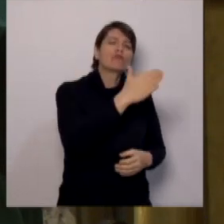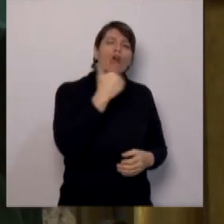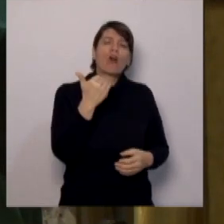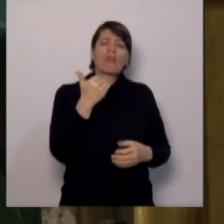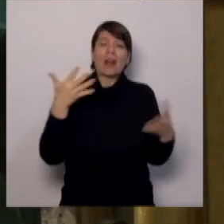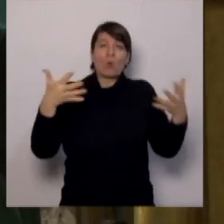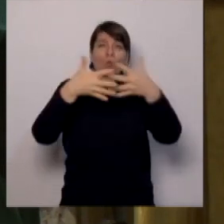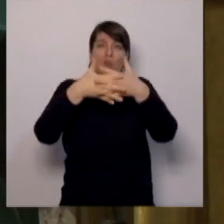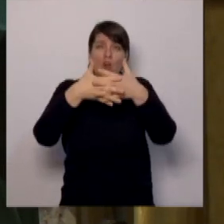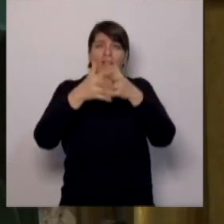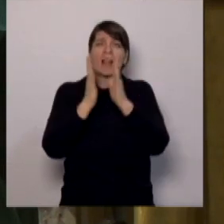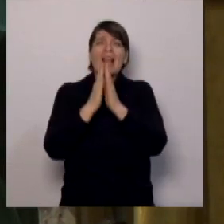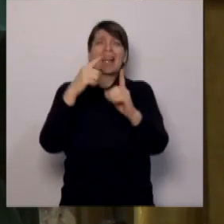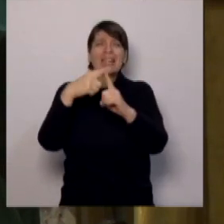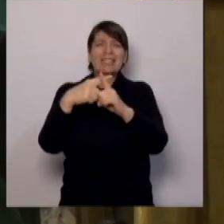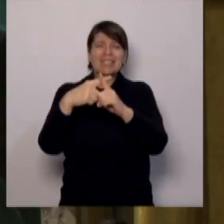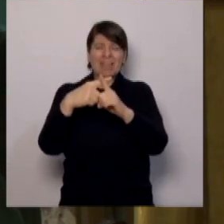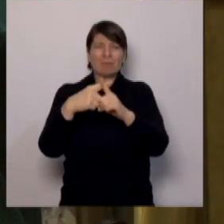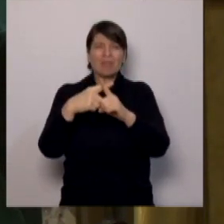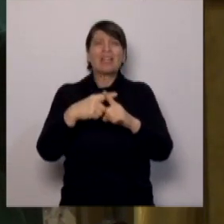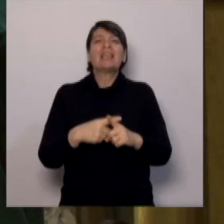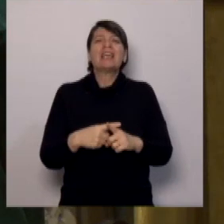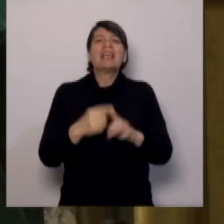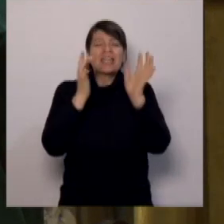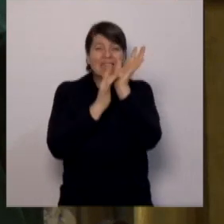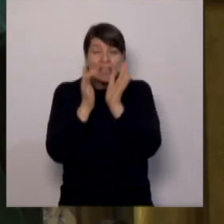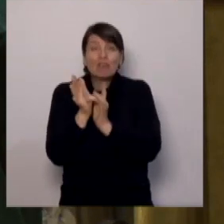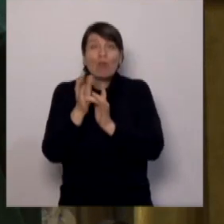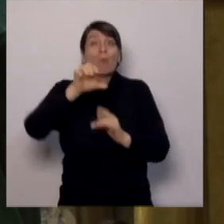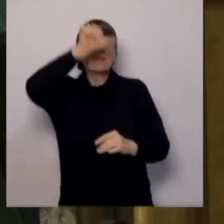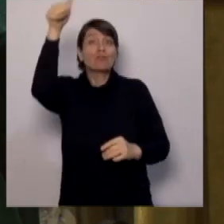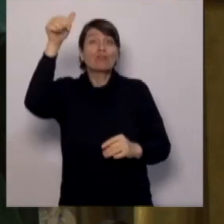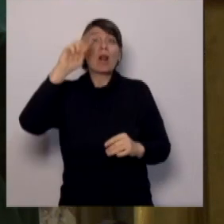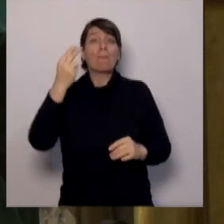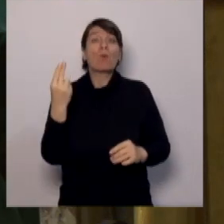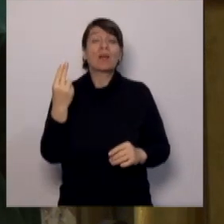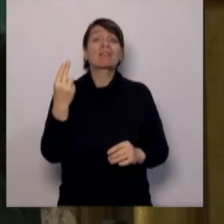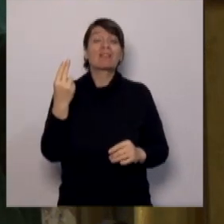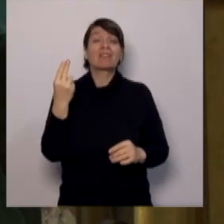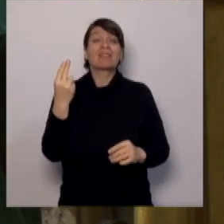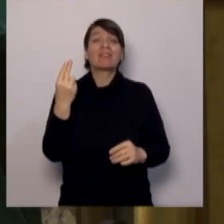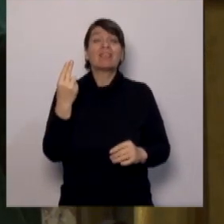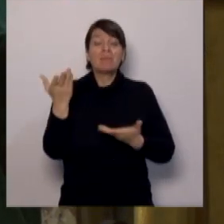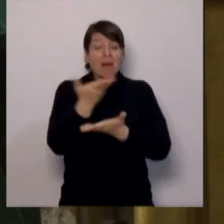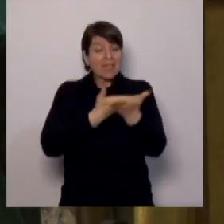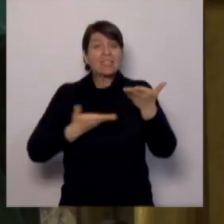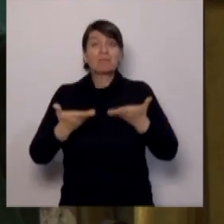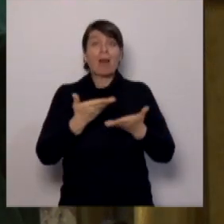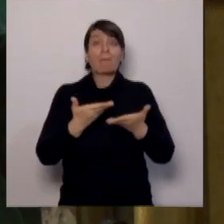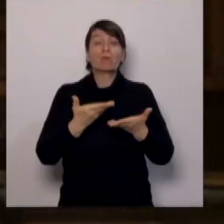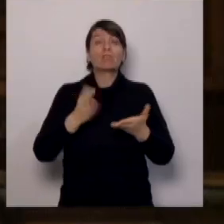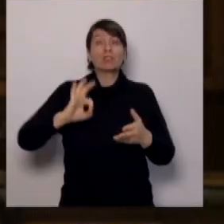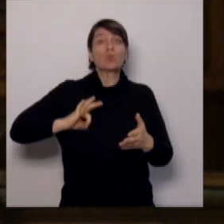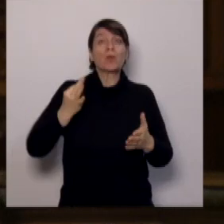con toda la Iglesia para celebrar el domingo, día en que Cristo ha vencido a la muerte y nos ha hecho